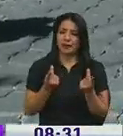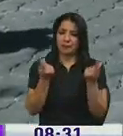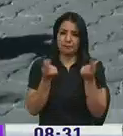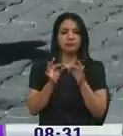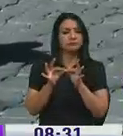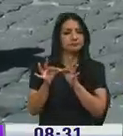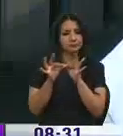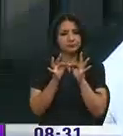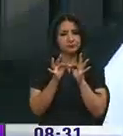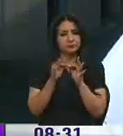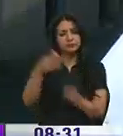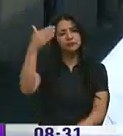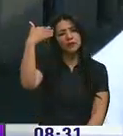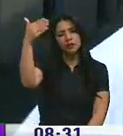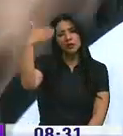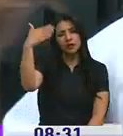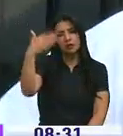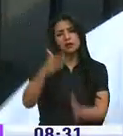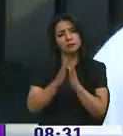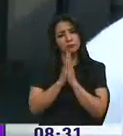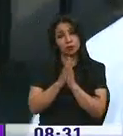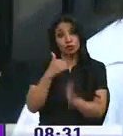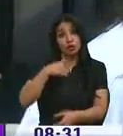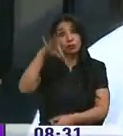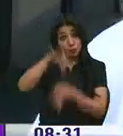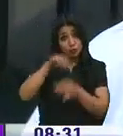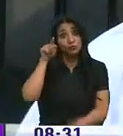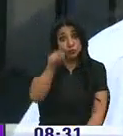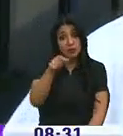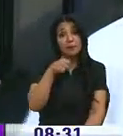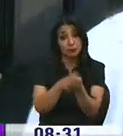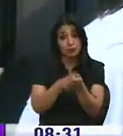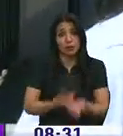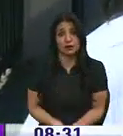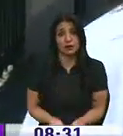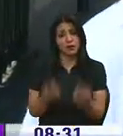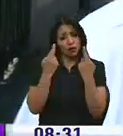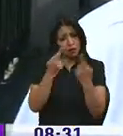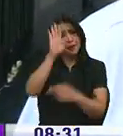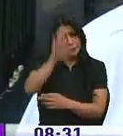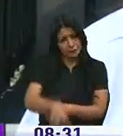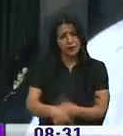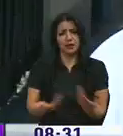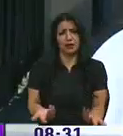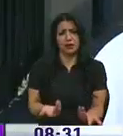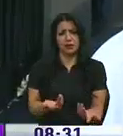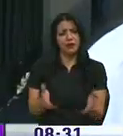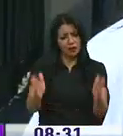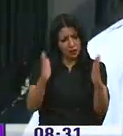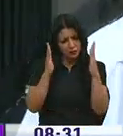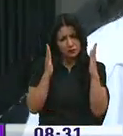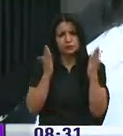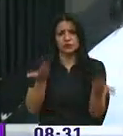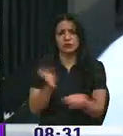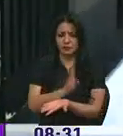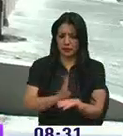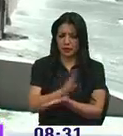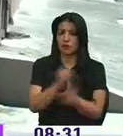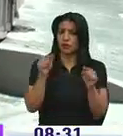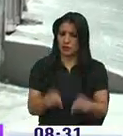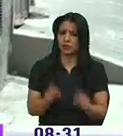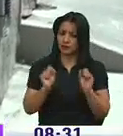señor alcalde y una incluso yo voté por cero y espero que no nos venga a ver acá que se acuerde que tenemos tiene un barrio acá